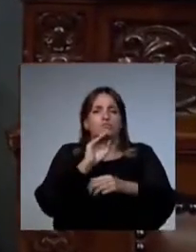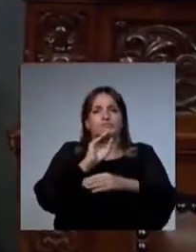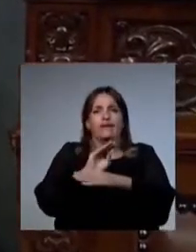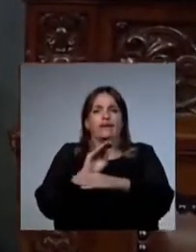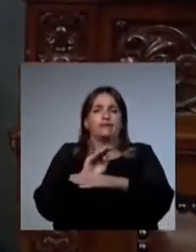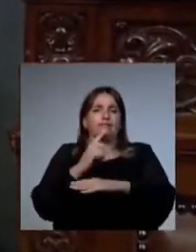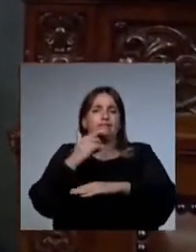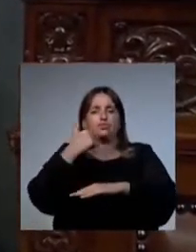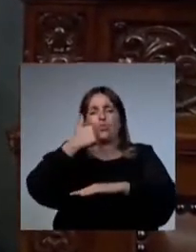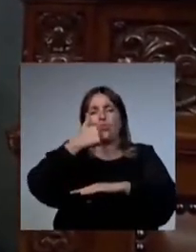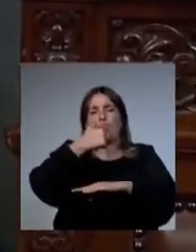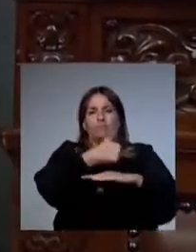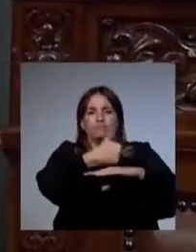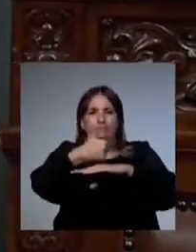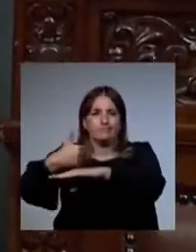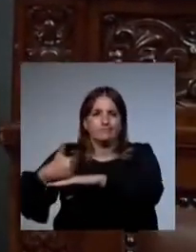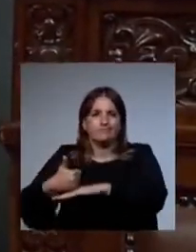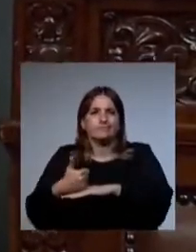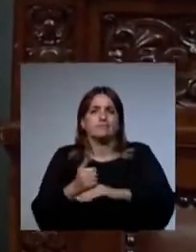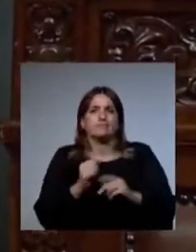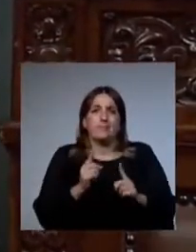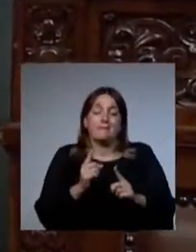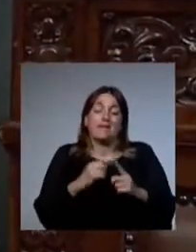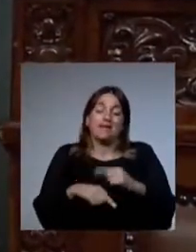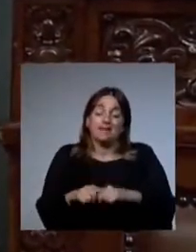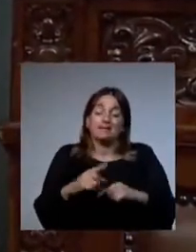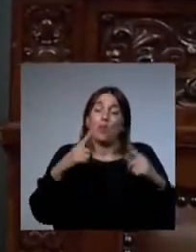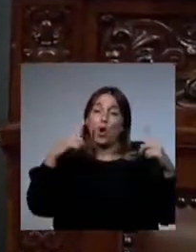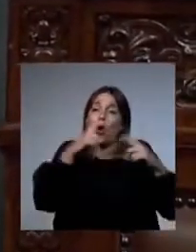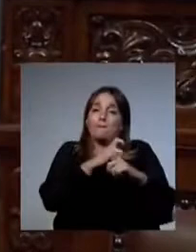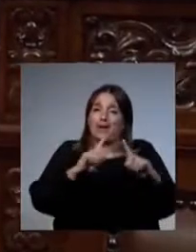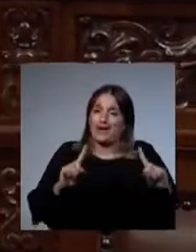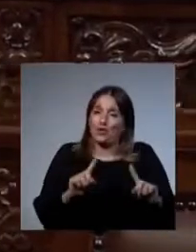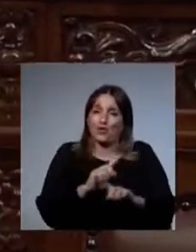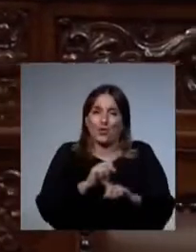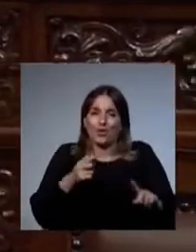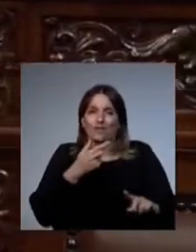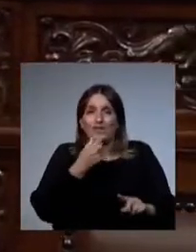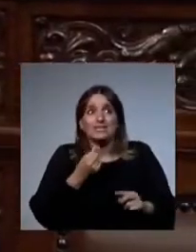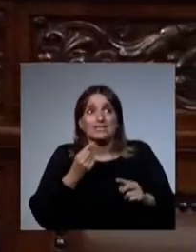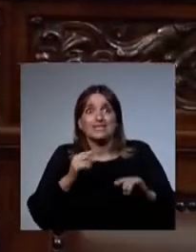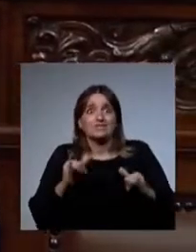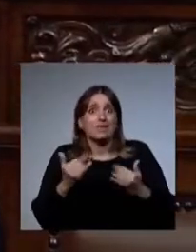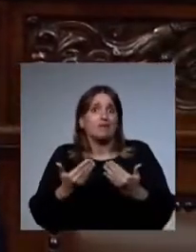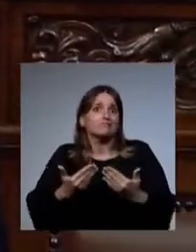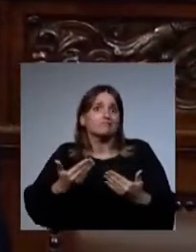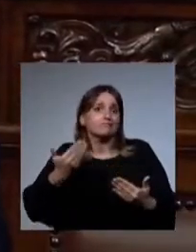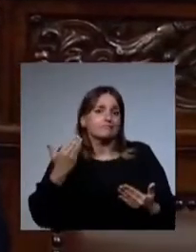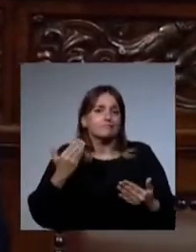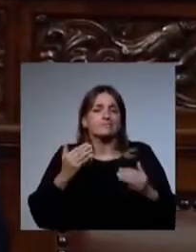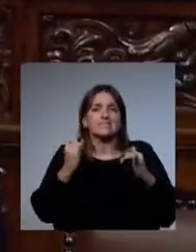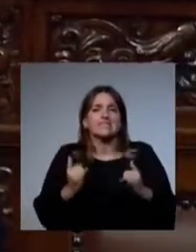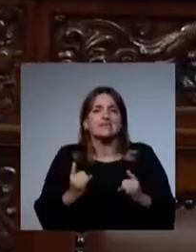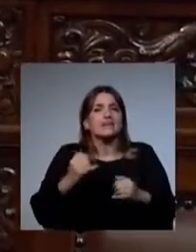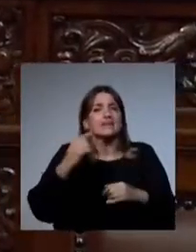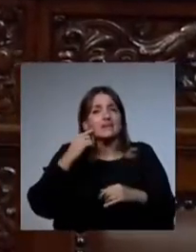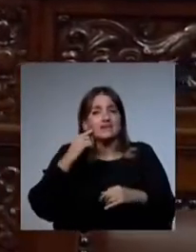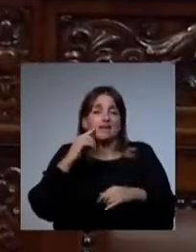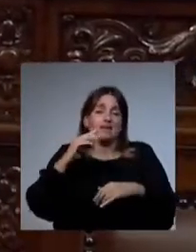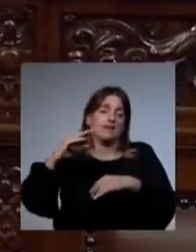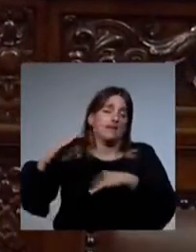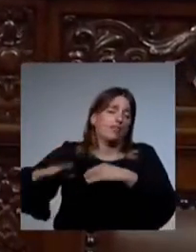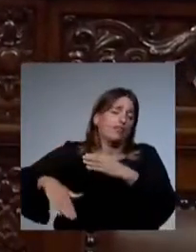en la educación tenía que ver con algo muy complejo, que ya venía pasando y se iba a